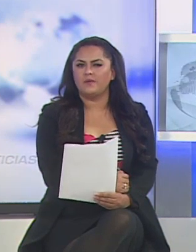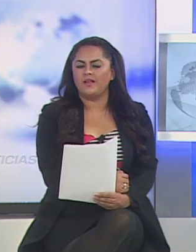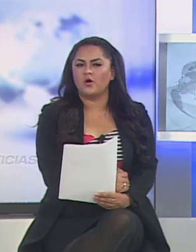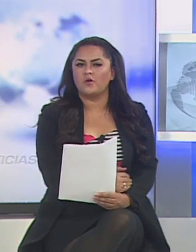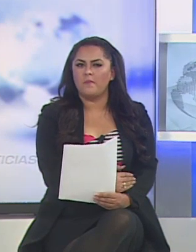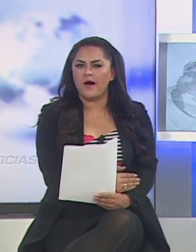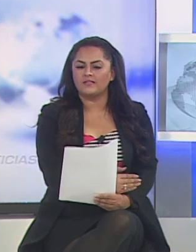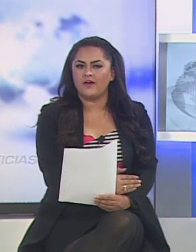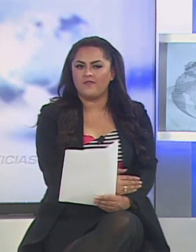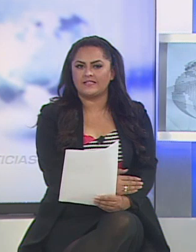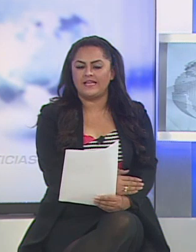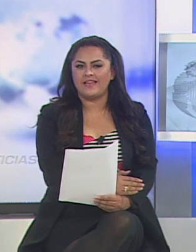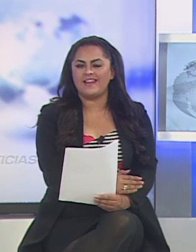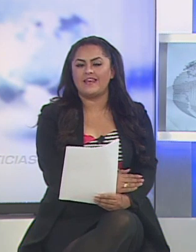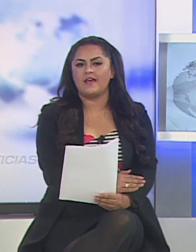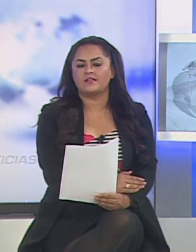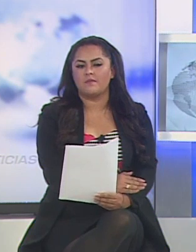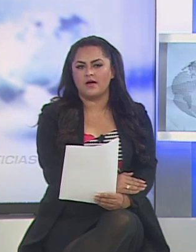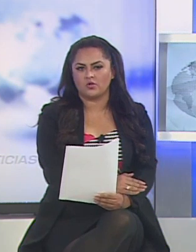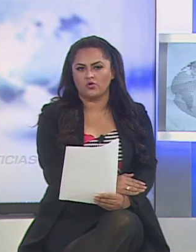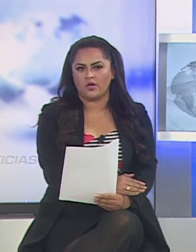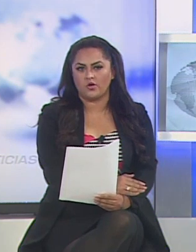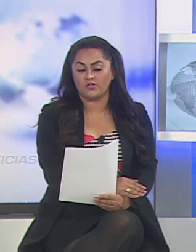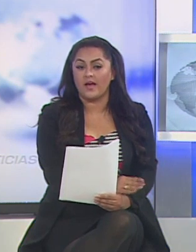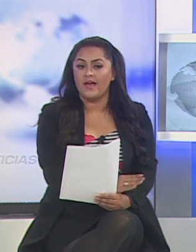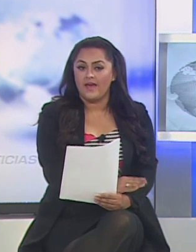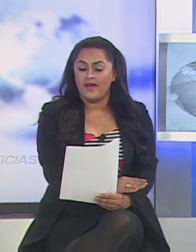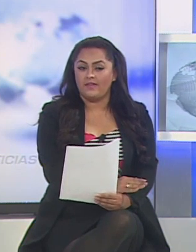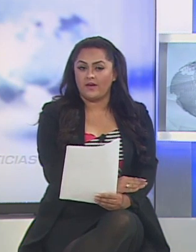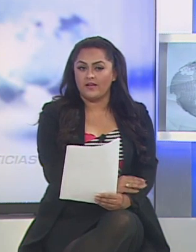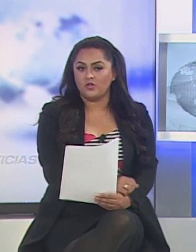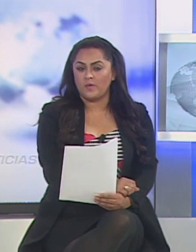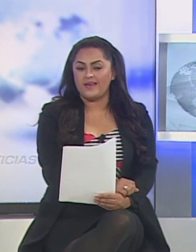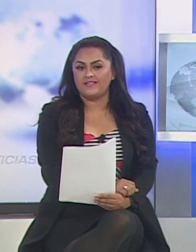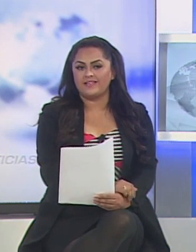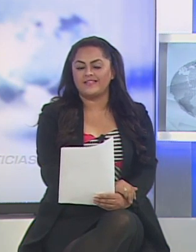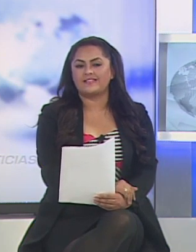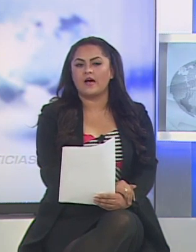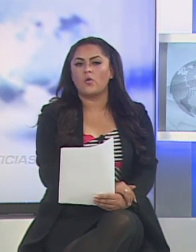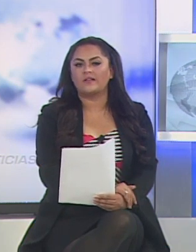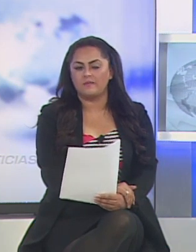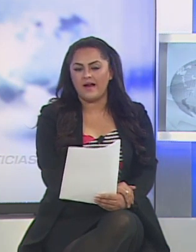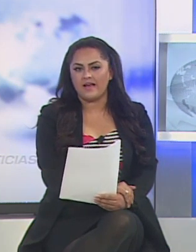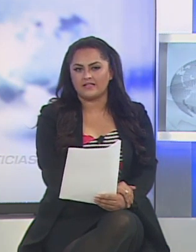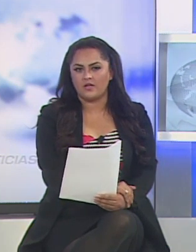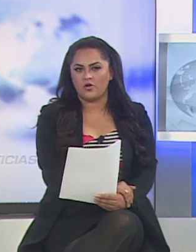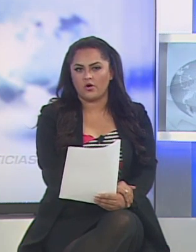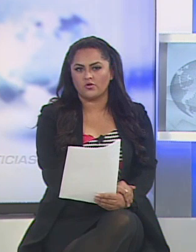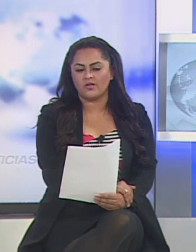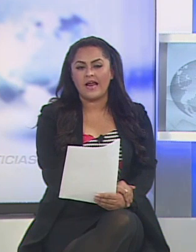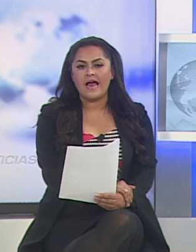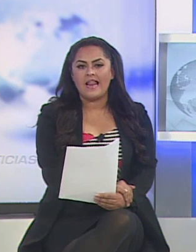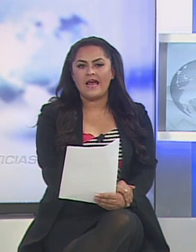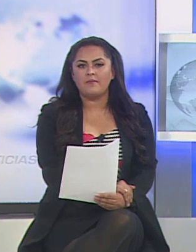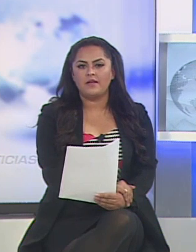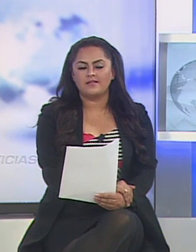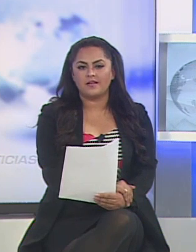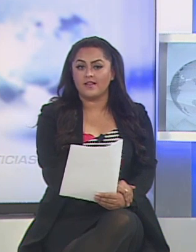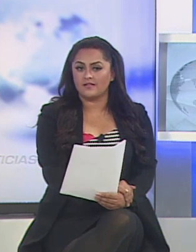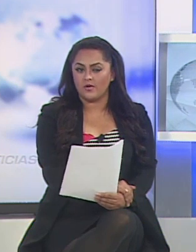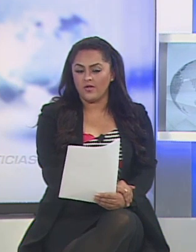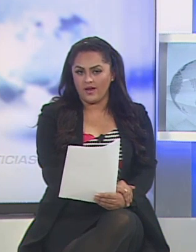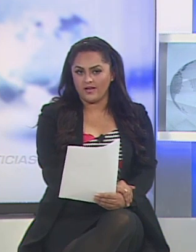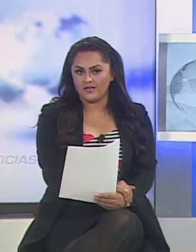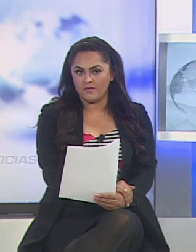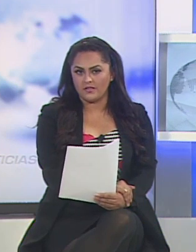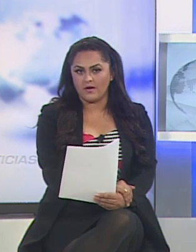se transmite con más facilidad y es más contagiosa. Entre esos países está Guatemala, así lo dio a conocer la ministra